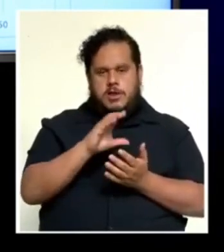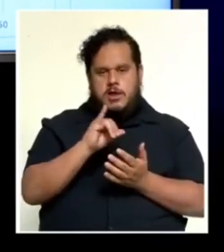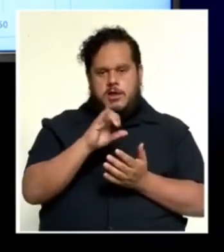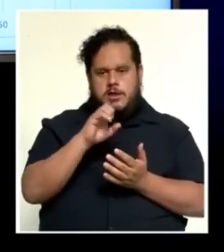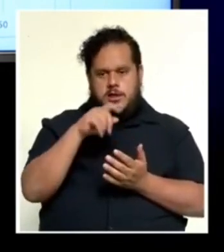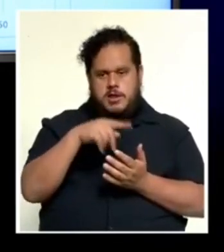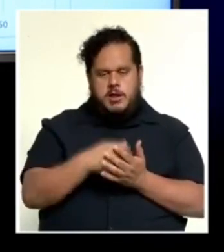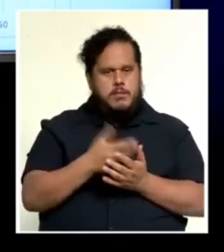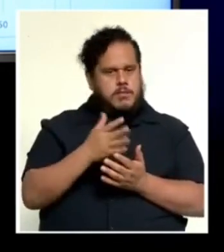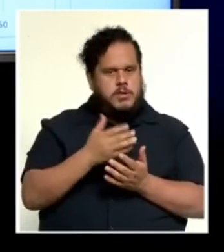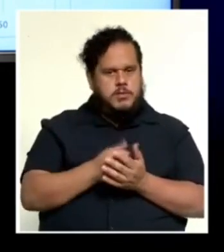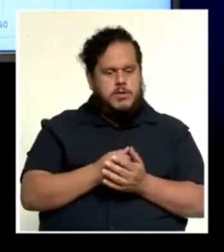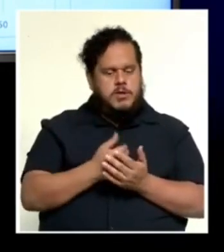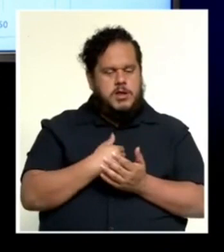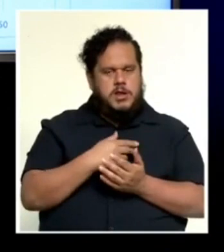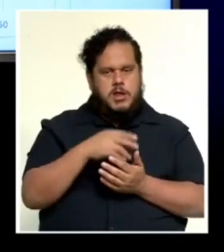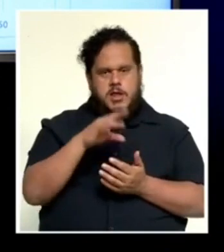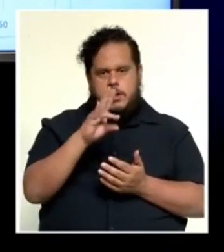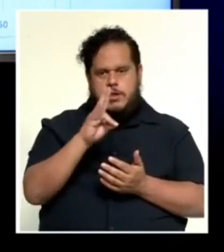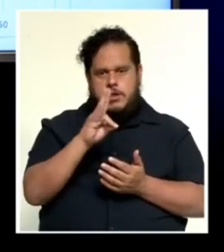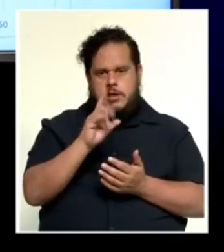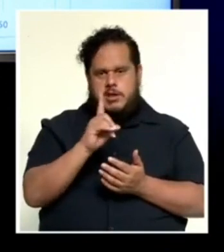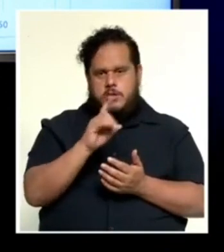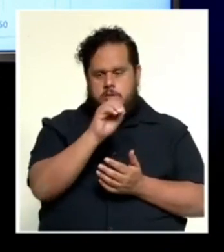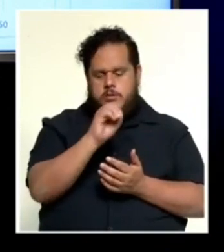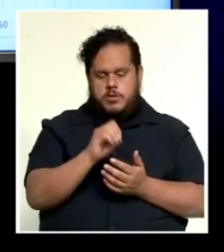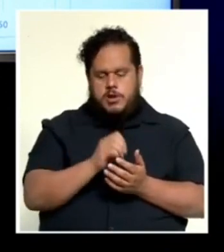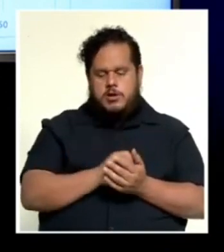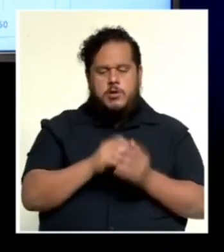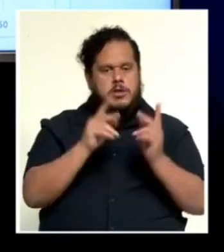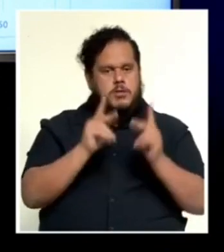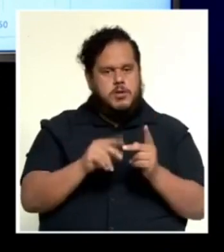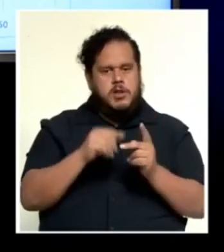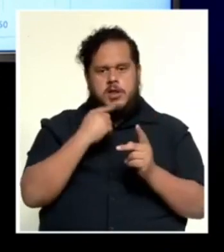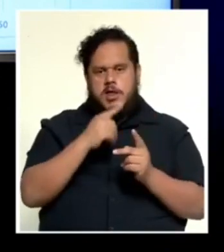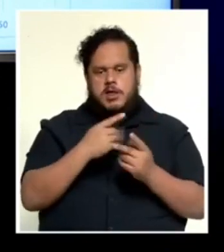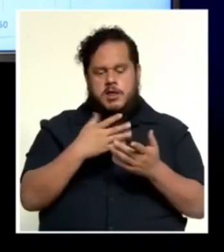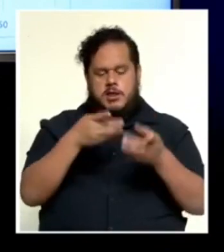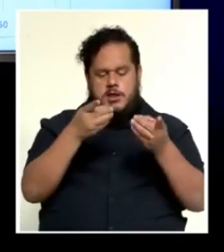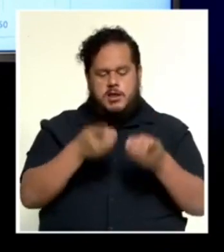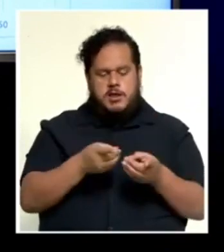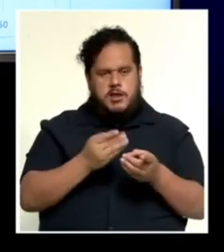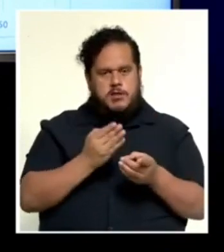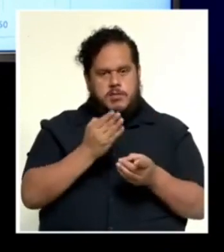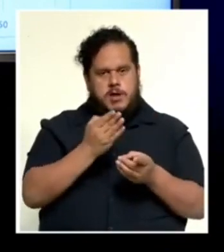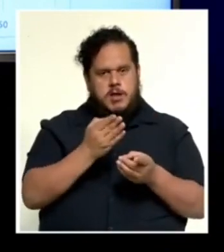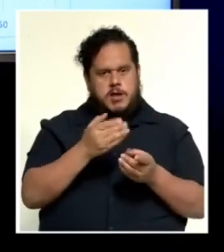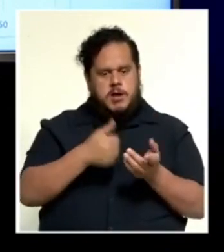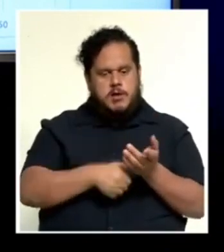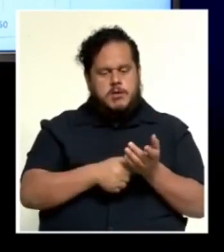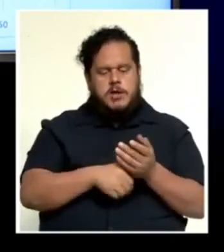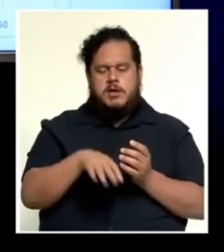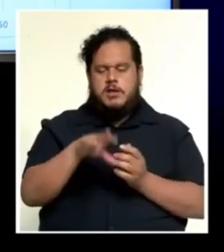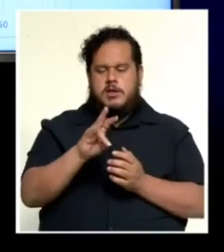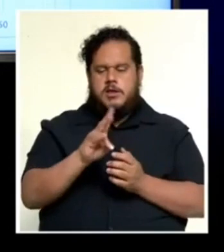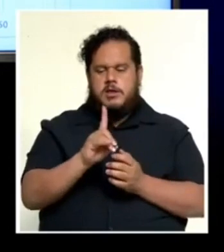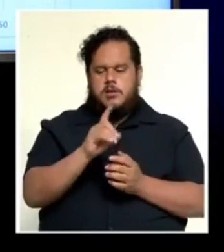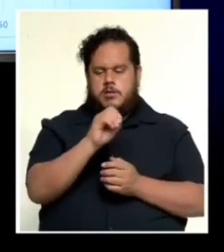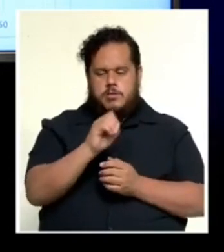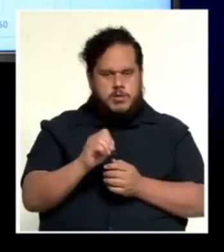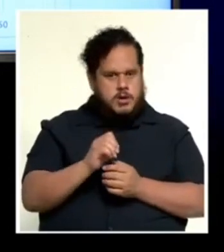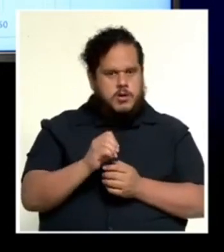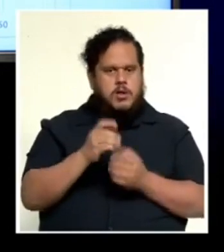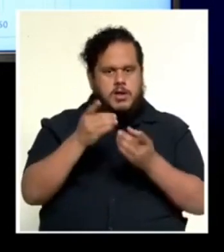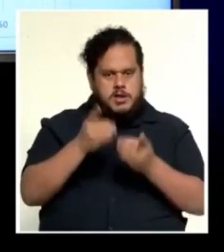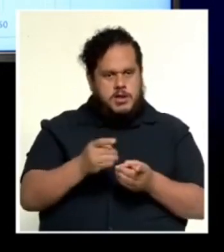Rica aproximadamente estaban con un 71% de personas que dicen estar decididas a ir a votar. 71% de personas decididas a